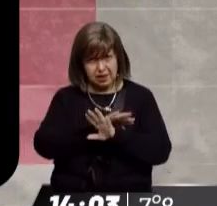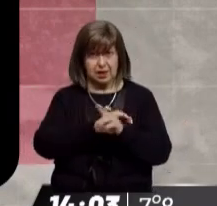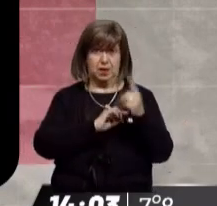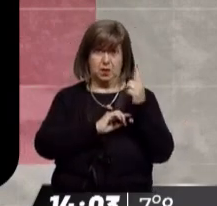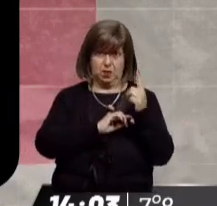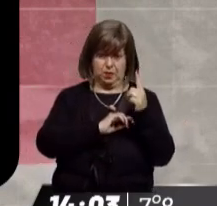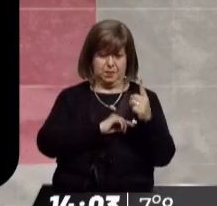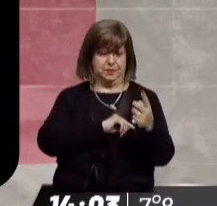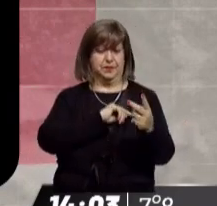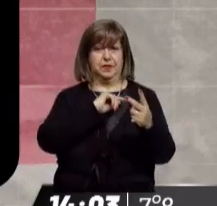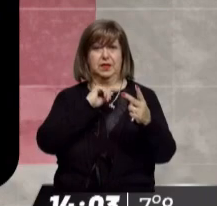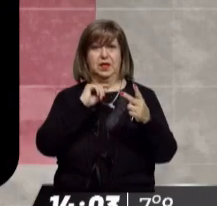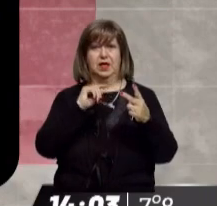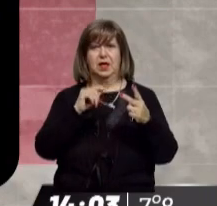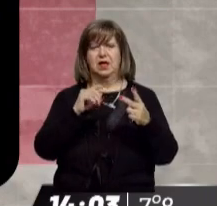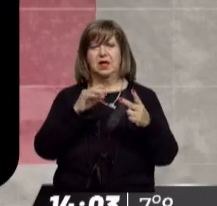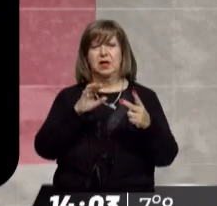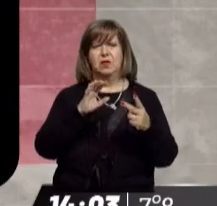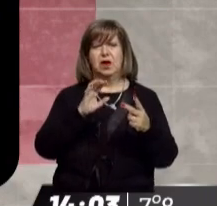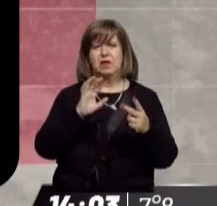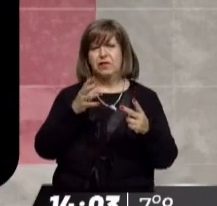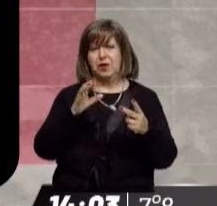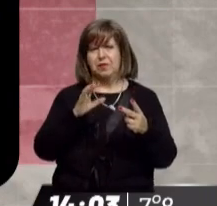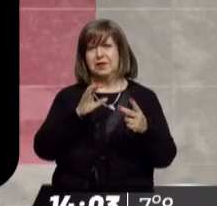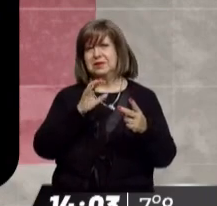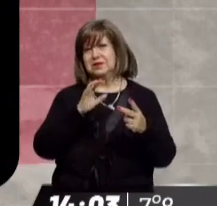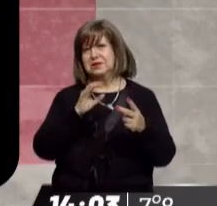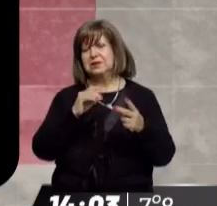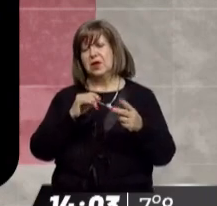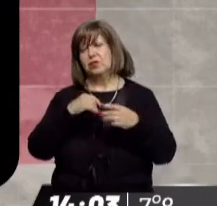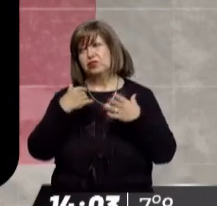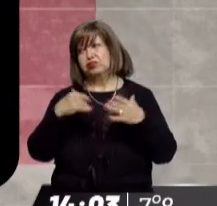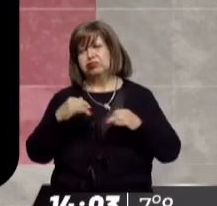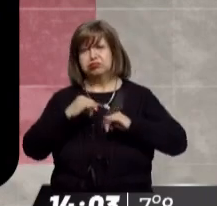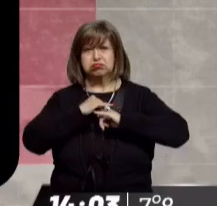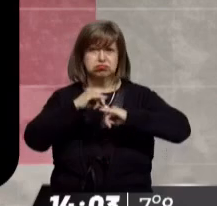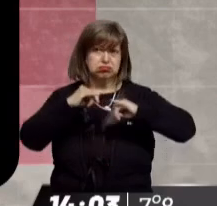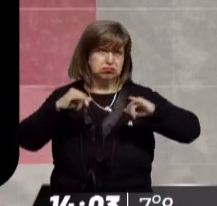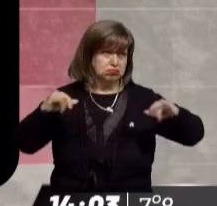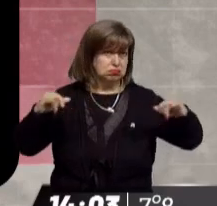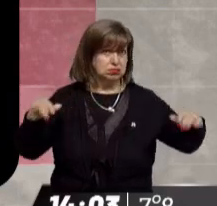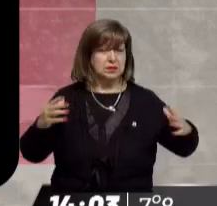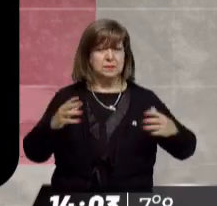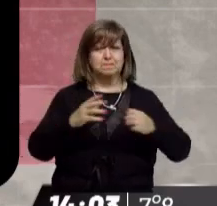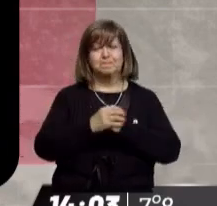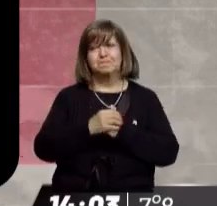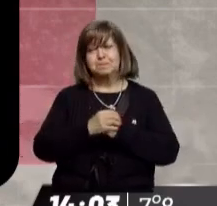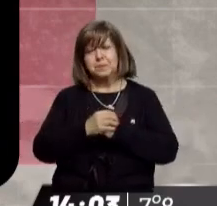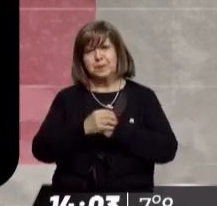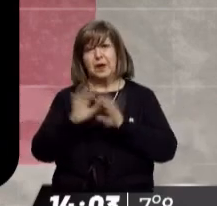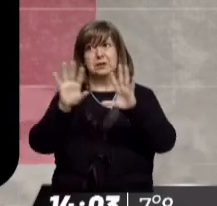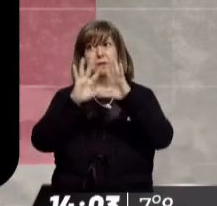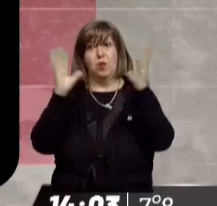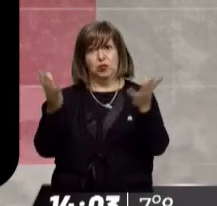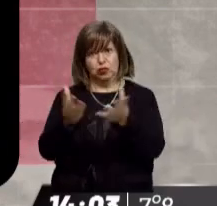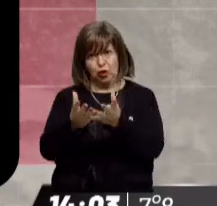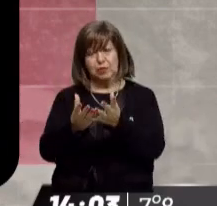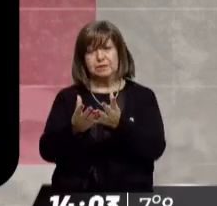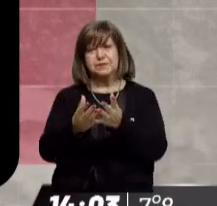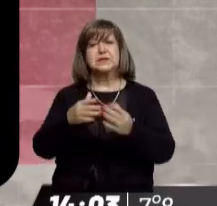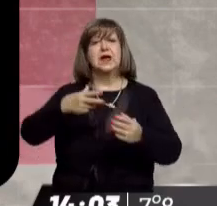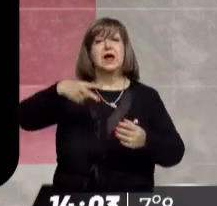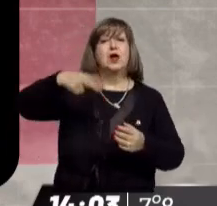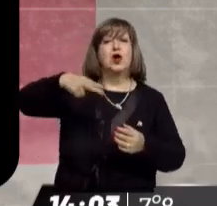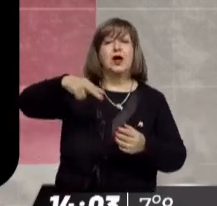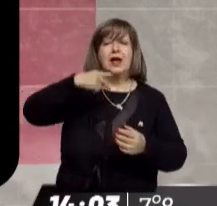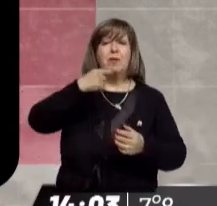como claro. una forma... chistosa quizás para todo esto se hizo viral en las últimas 24 sí. horas. Así y es, se está recorrió poniendo el mundo, ¿no? Más caliente